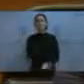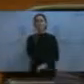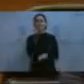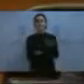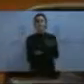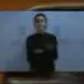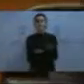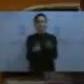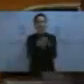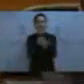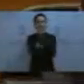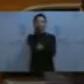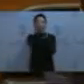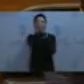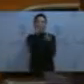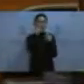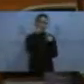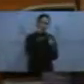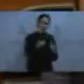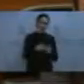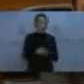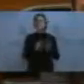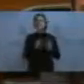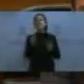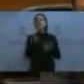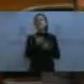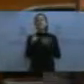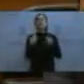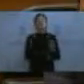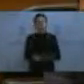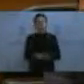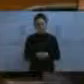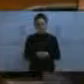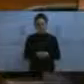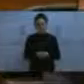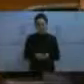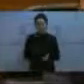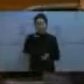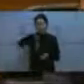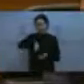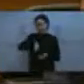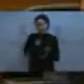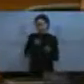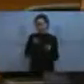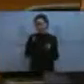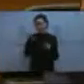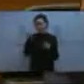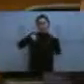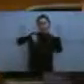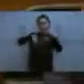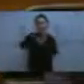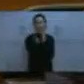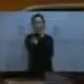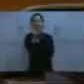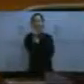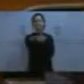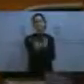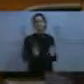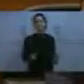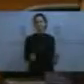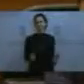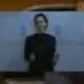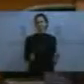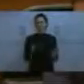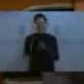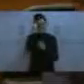una explicación detallada y minuciosa y yo se la agradezco. Lo que pasa es que obvia un asunto o lo ha, digamos, redondeado de una manera que no me